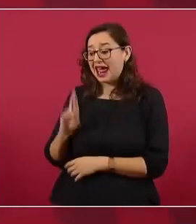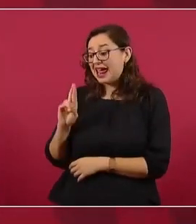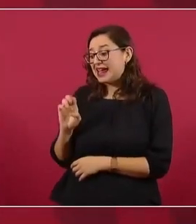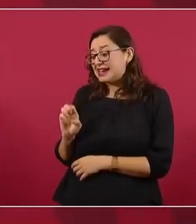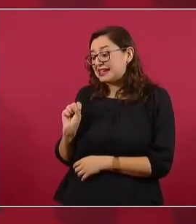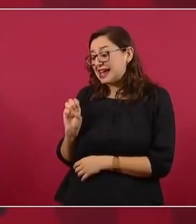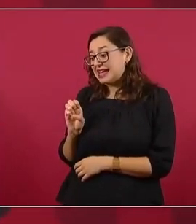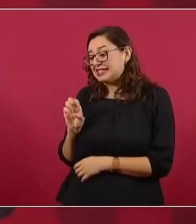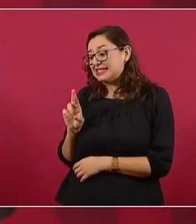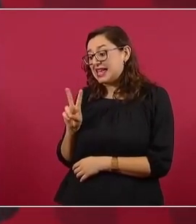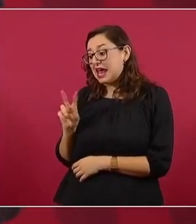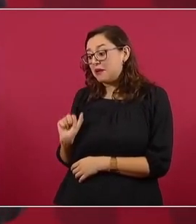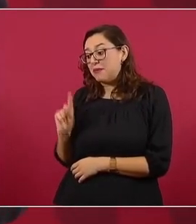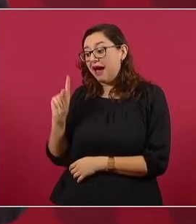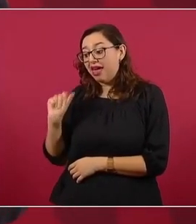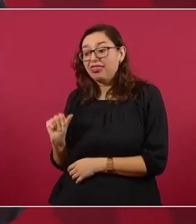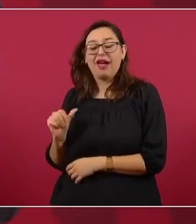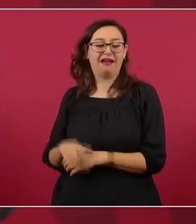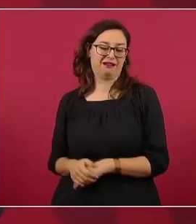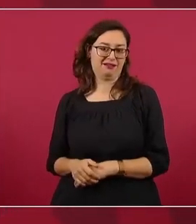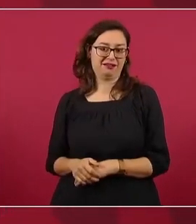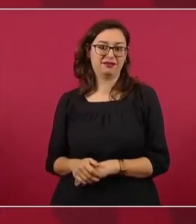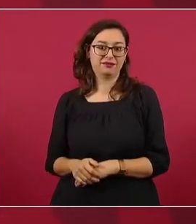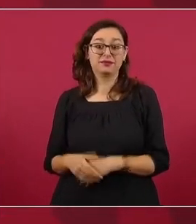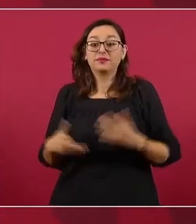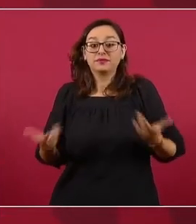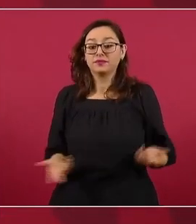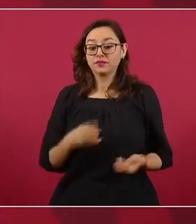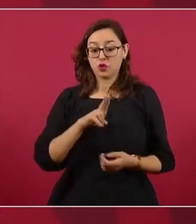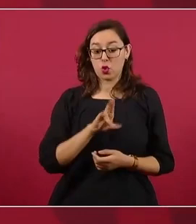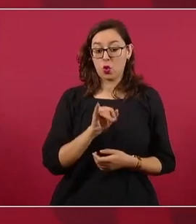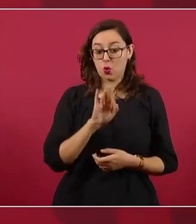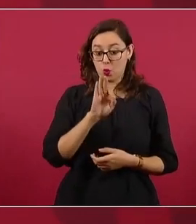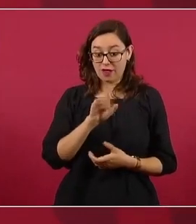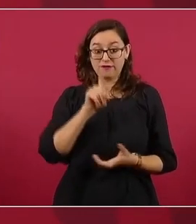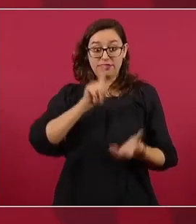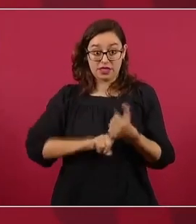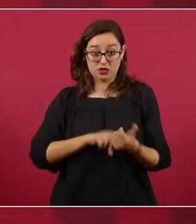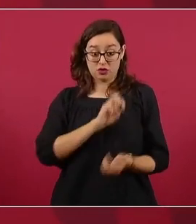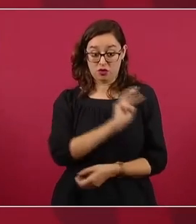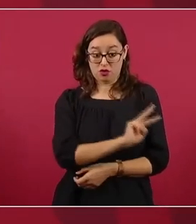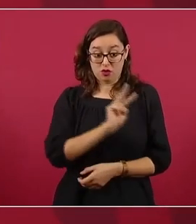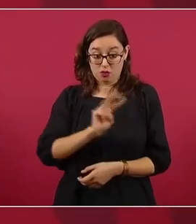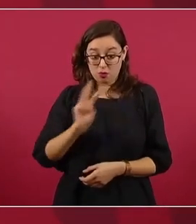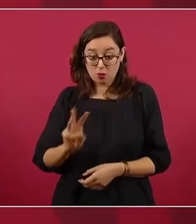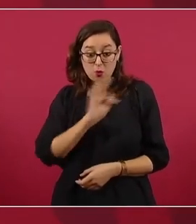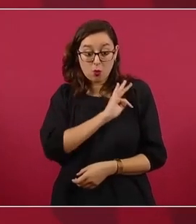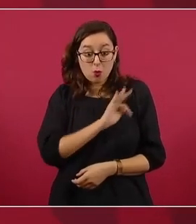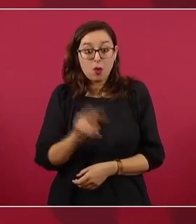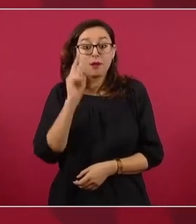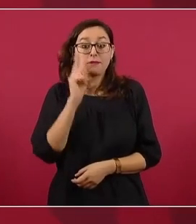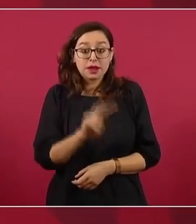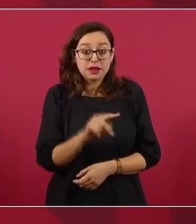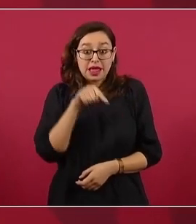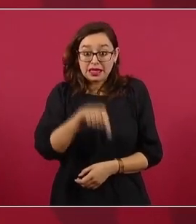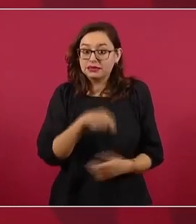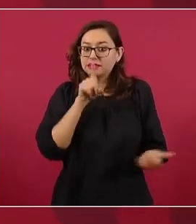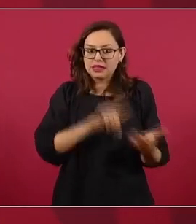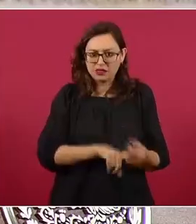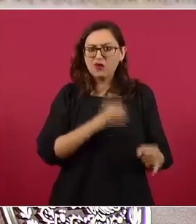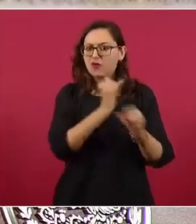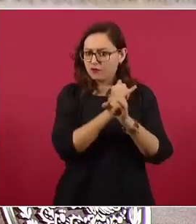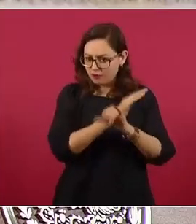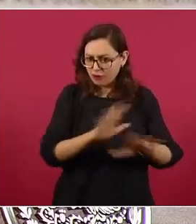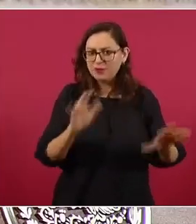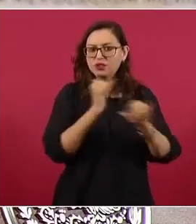ven en la página de la UIF, llevamos estadística y damos bastante,